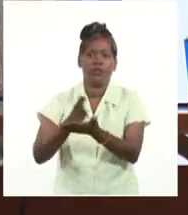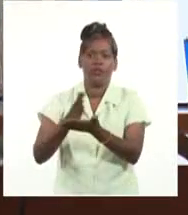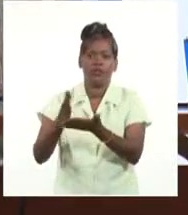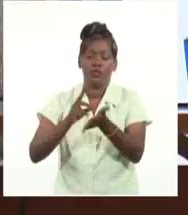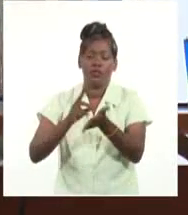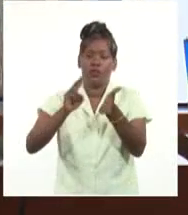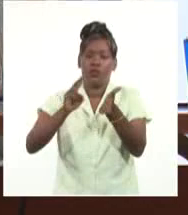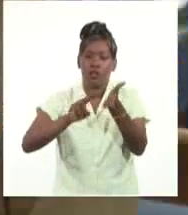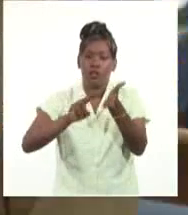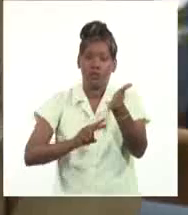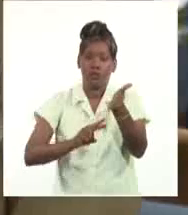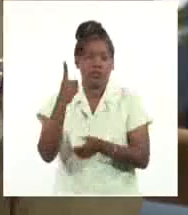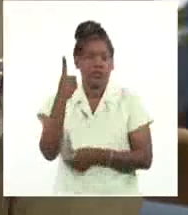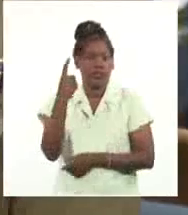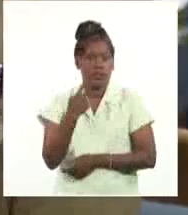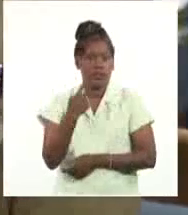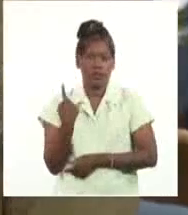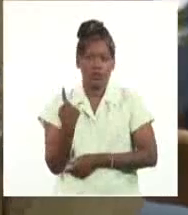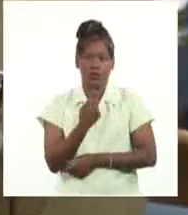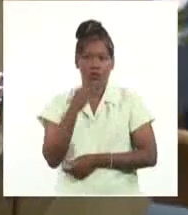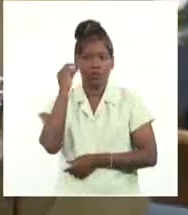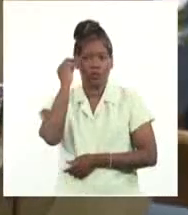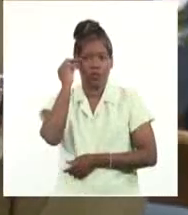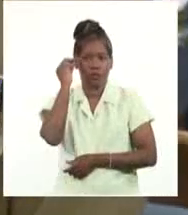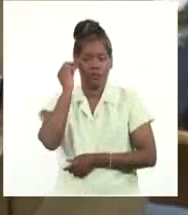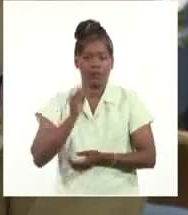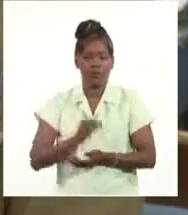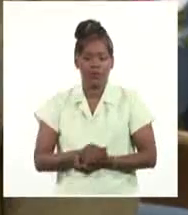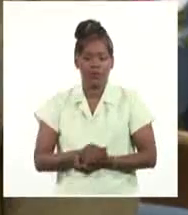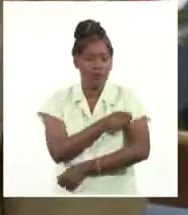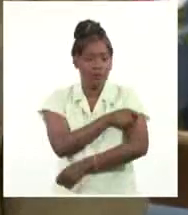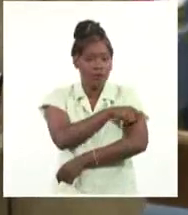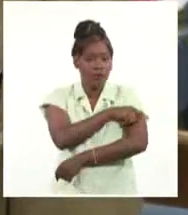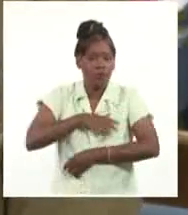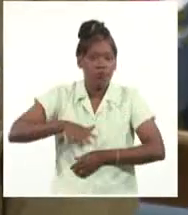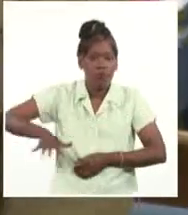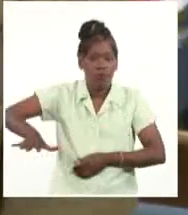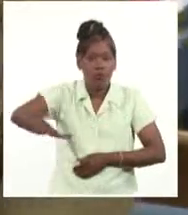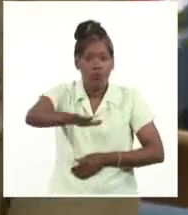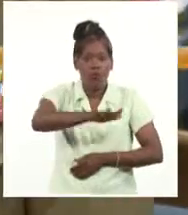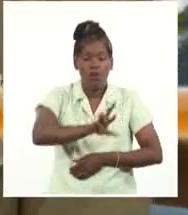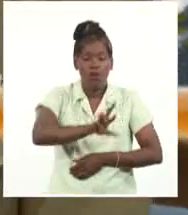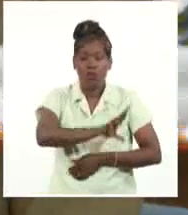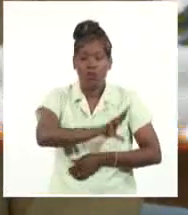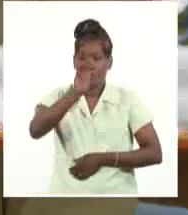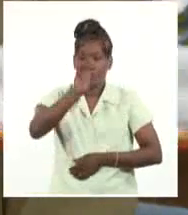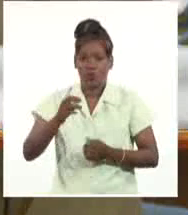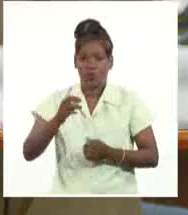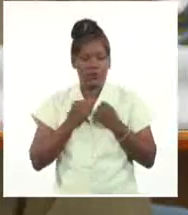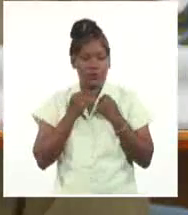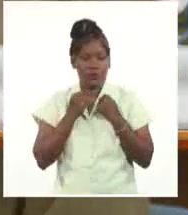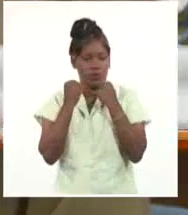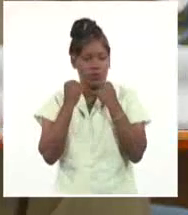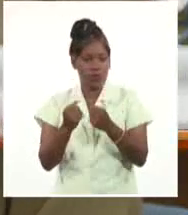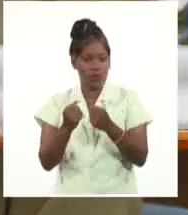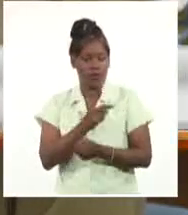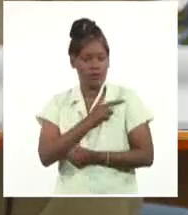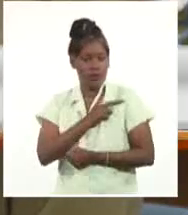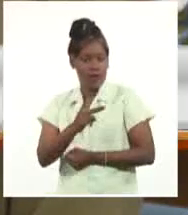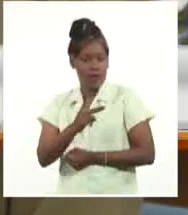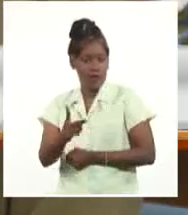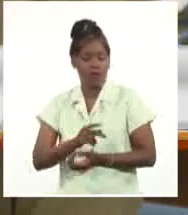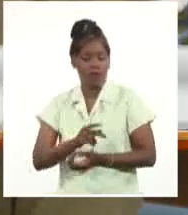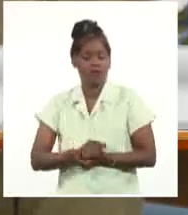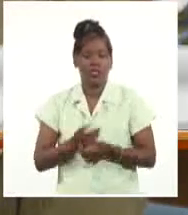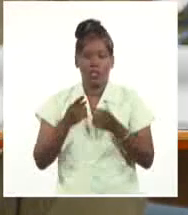es necesaria. Y solo un pueblo revolucionario, un pueblo rebelde y una sabia